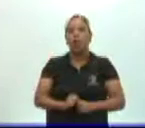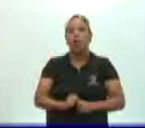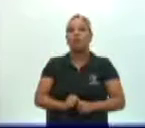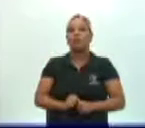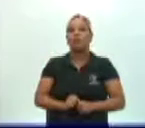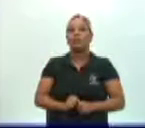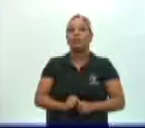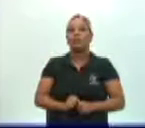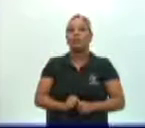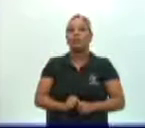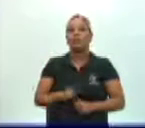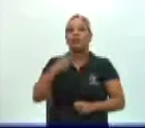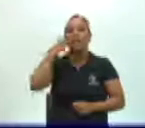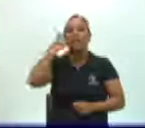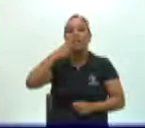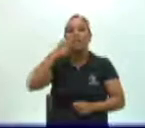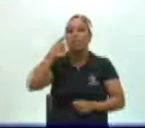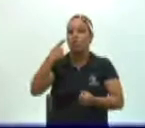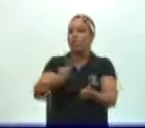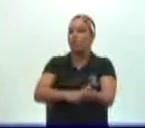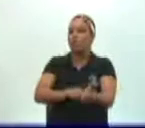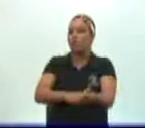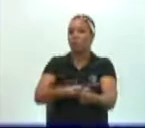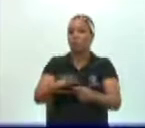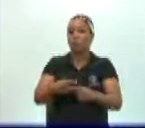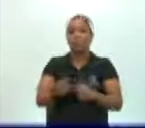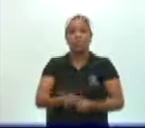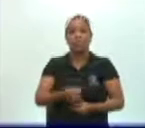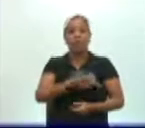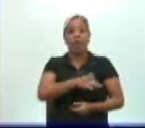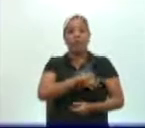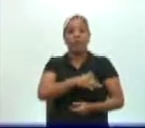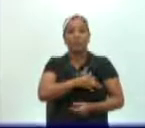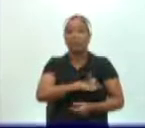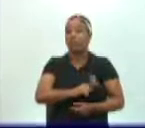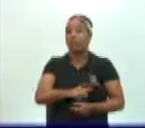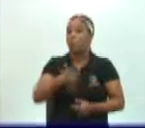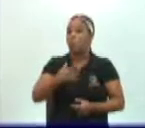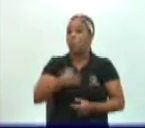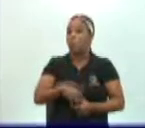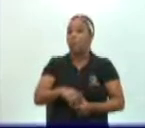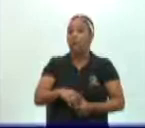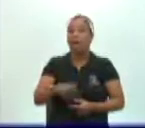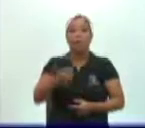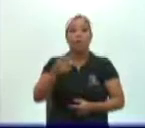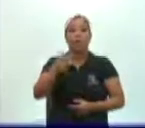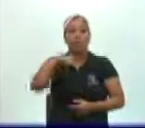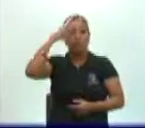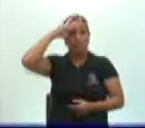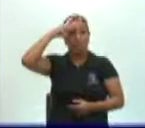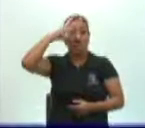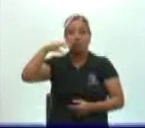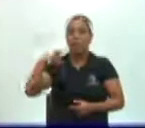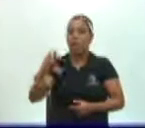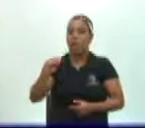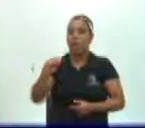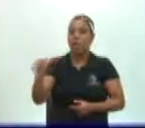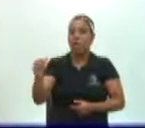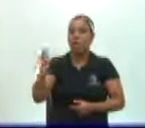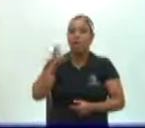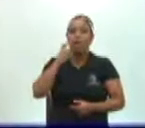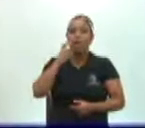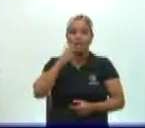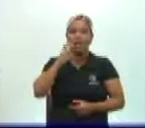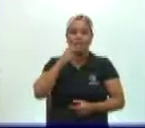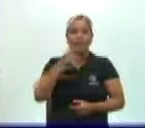común el idioma, las costumbres, por eso los argentinos, los uruguayos, los mexicanos hablan español igual que nosotros, porque tenemos una metrópoli en